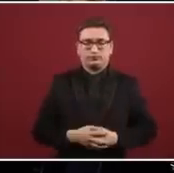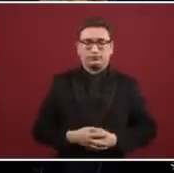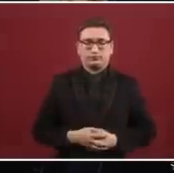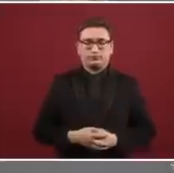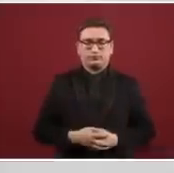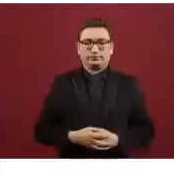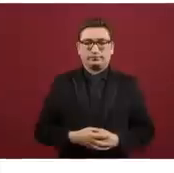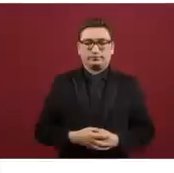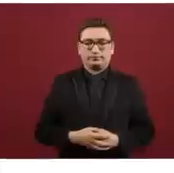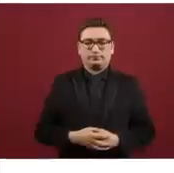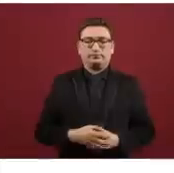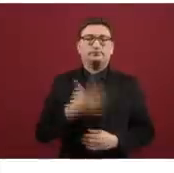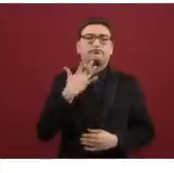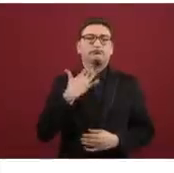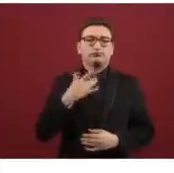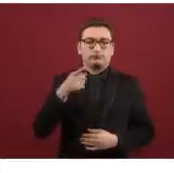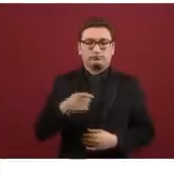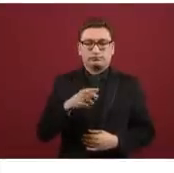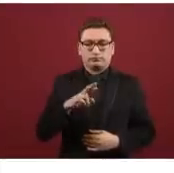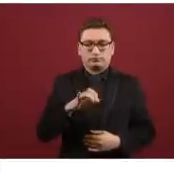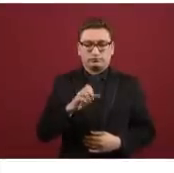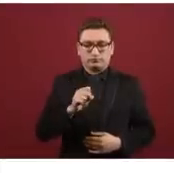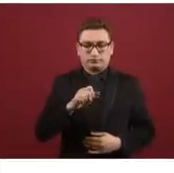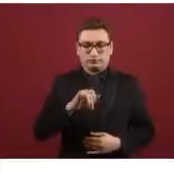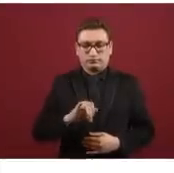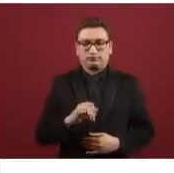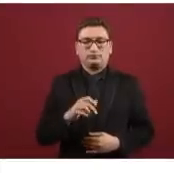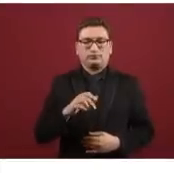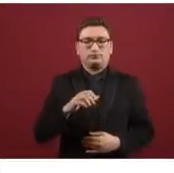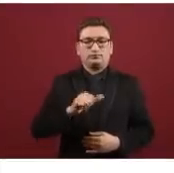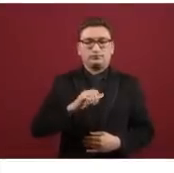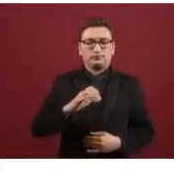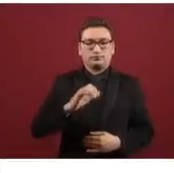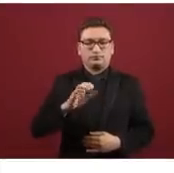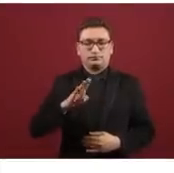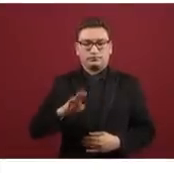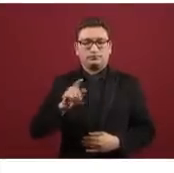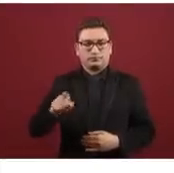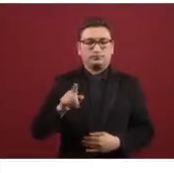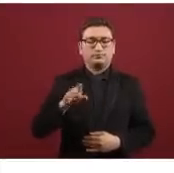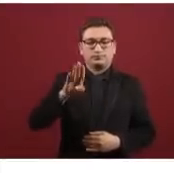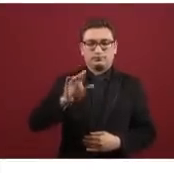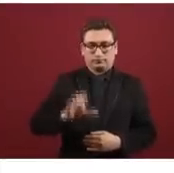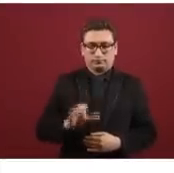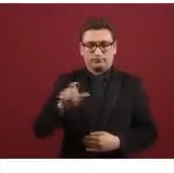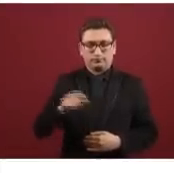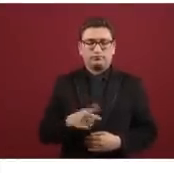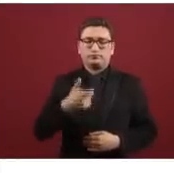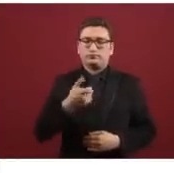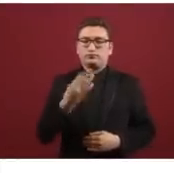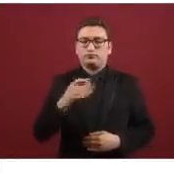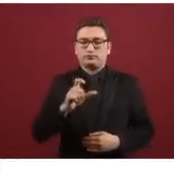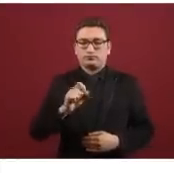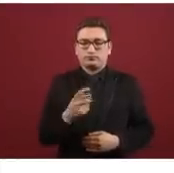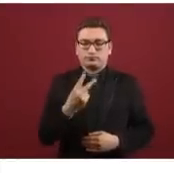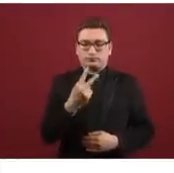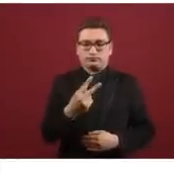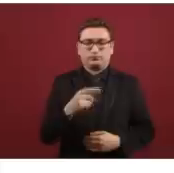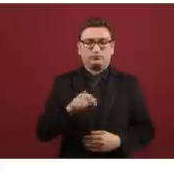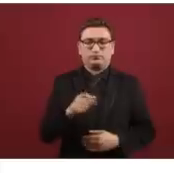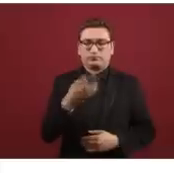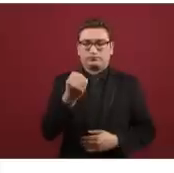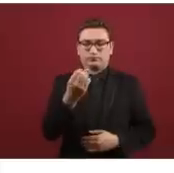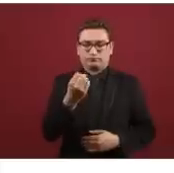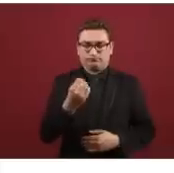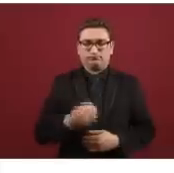la gasolinería Ralsi, SADCB, en La Paz, Baja California, con un precio de 22 pesos 9